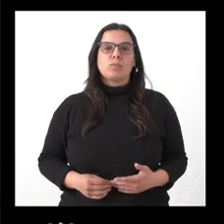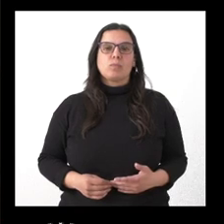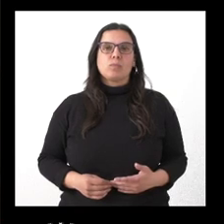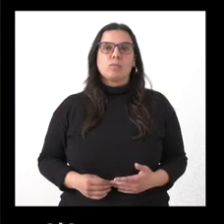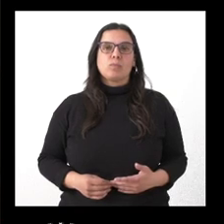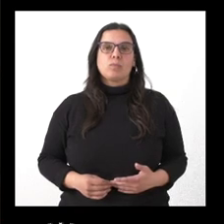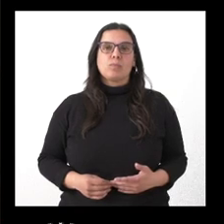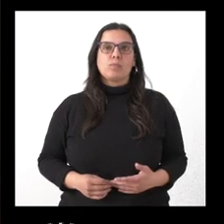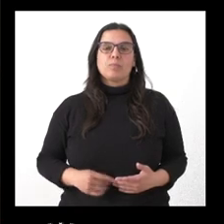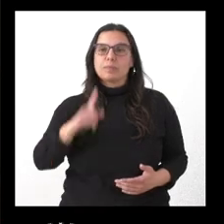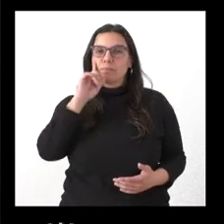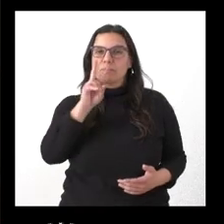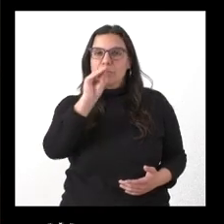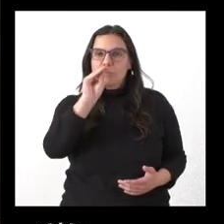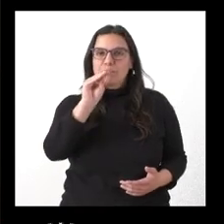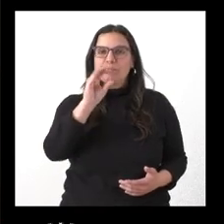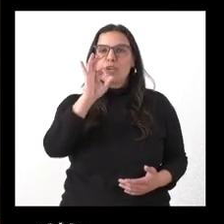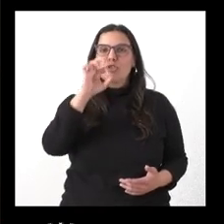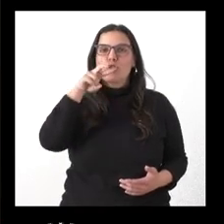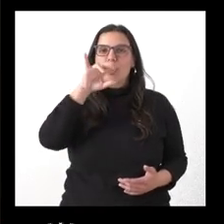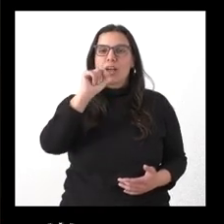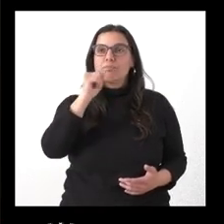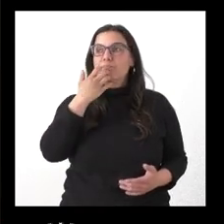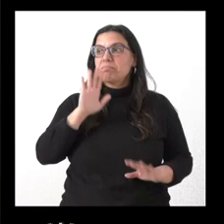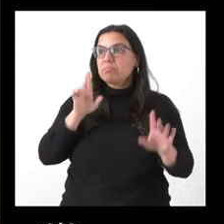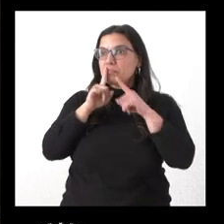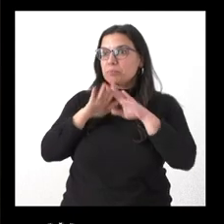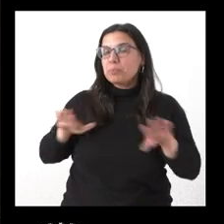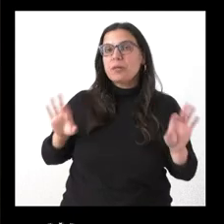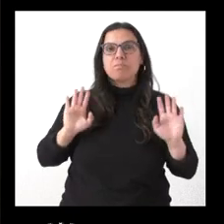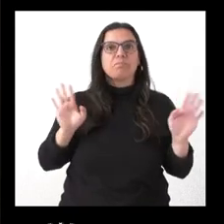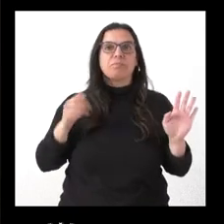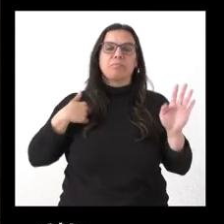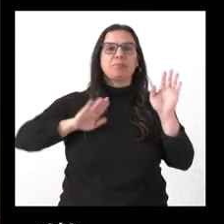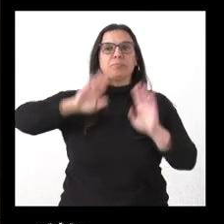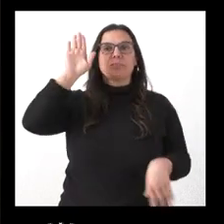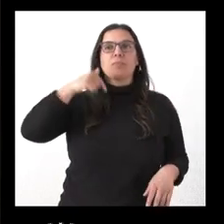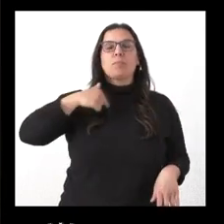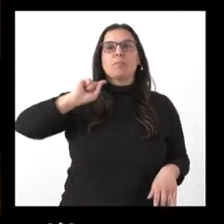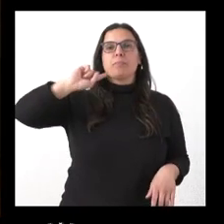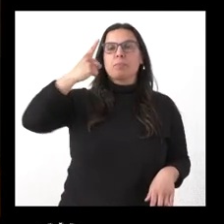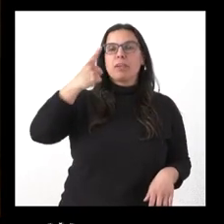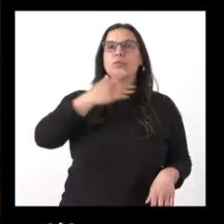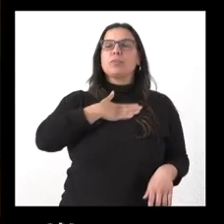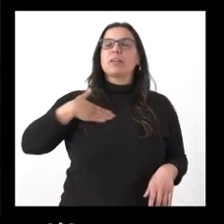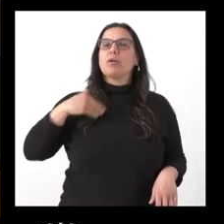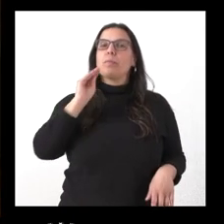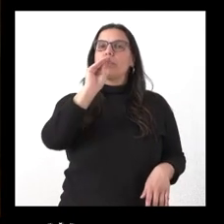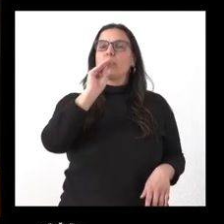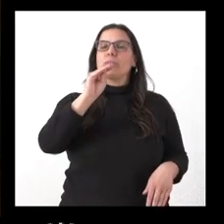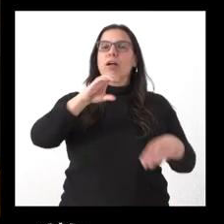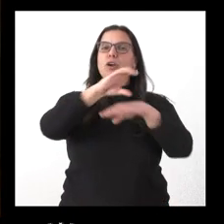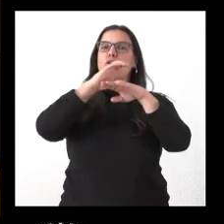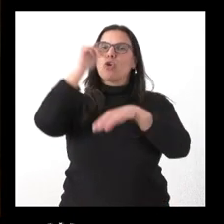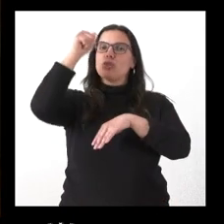Sonia que te veo si nadie se lanza que cerca Bueno yo en primer lugar quería preguntarle al consejero de fomento